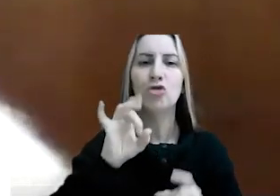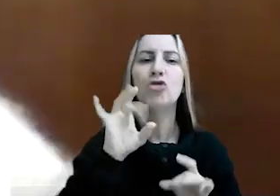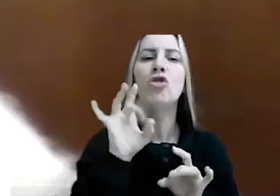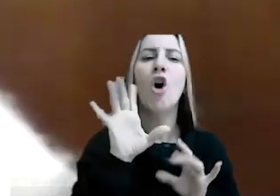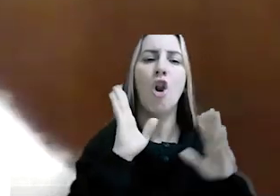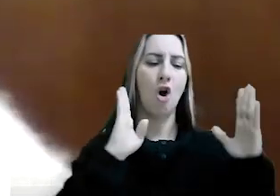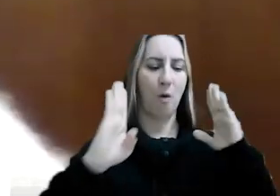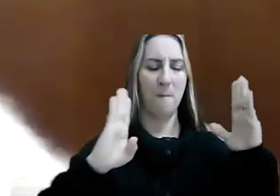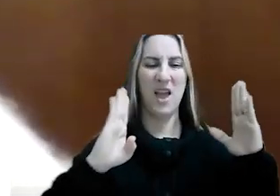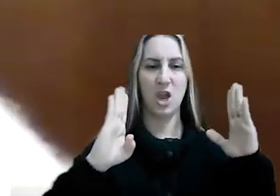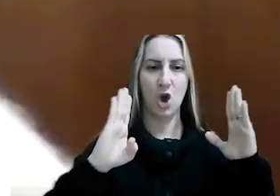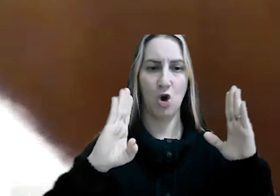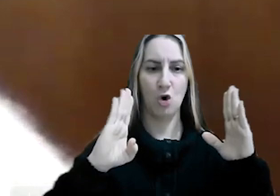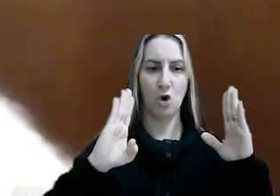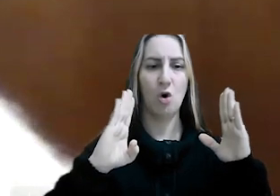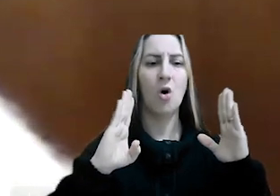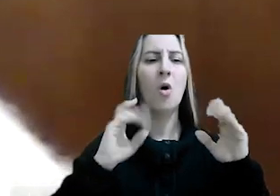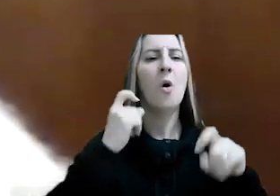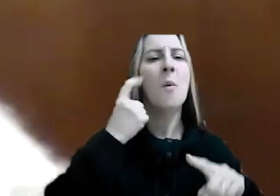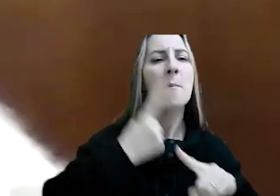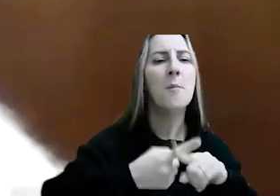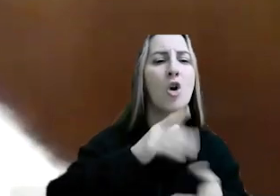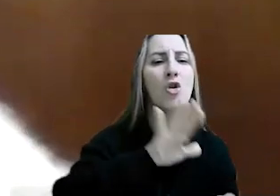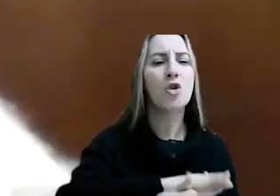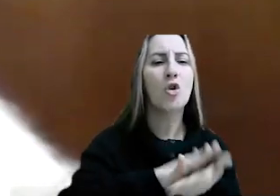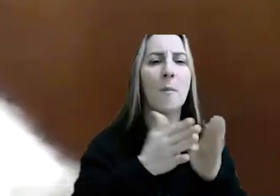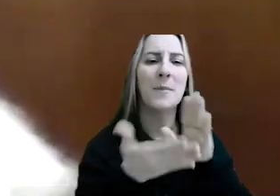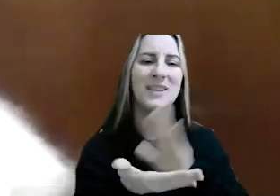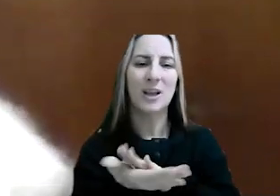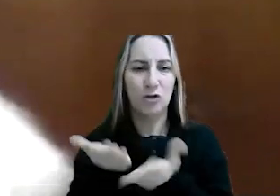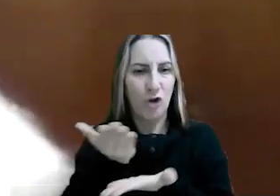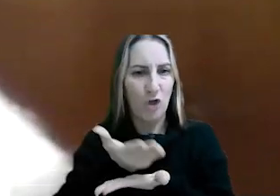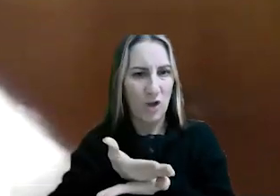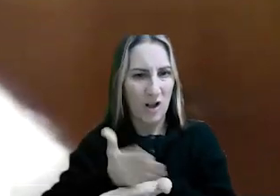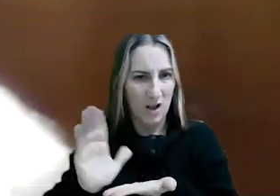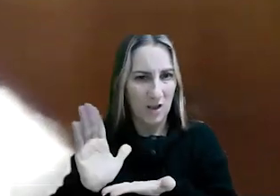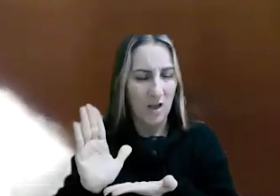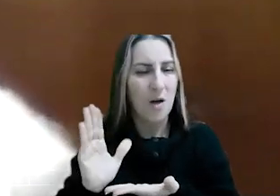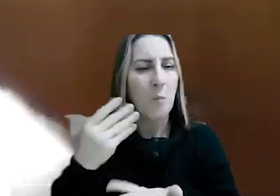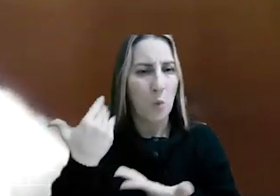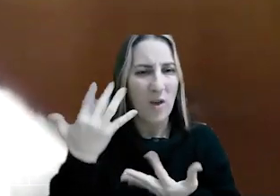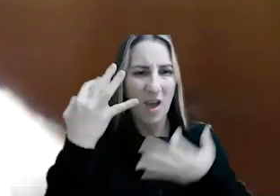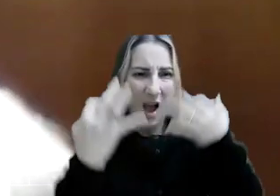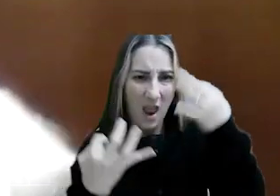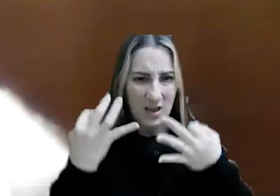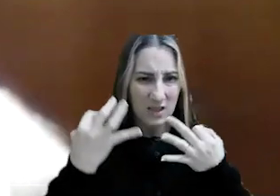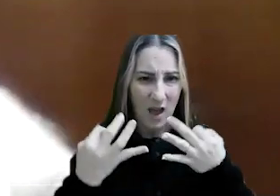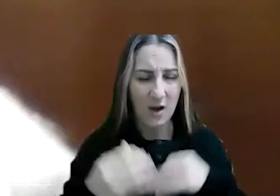periodo por las compensaciones descalzadas. ¿Cabe el análisis de esta figura?